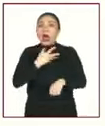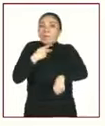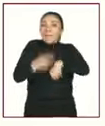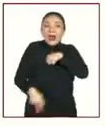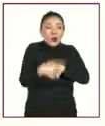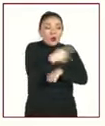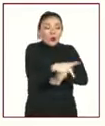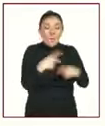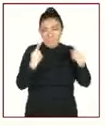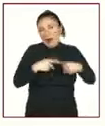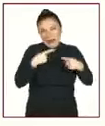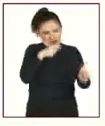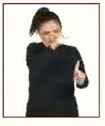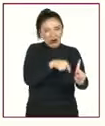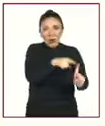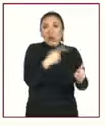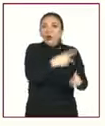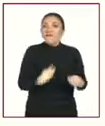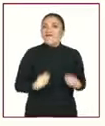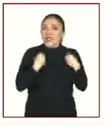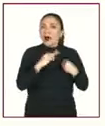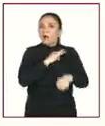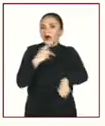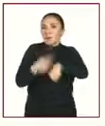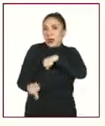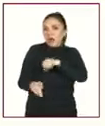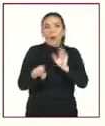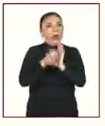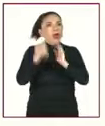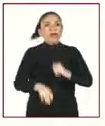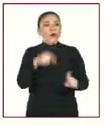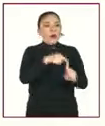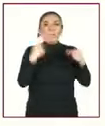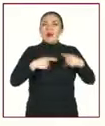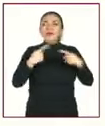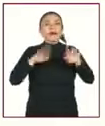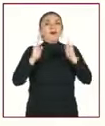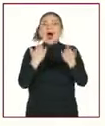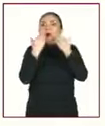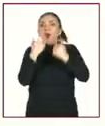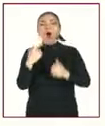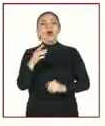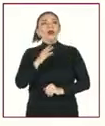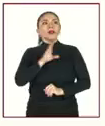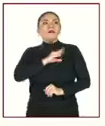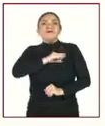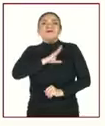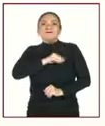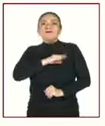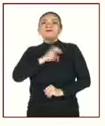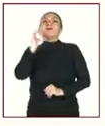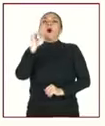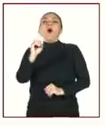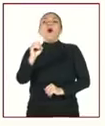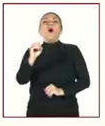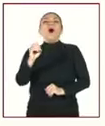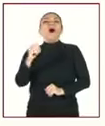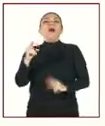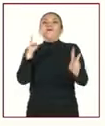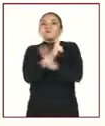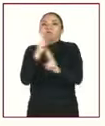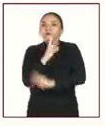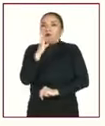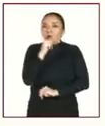una persona, en donde entra una persona que ya no tiene signos vitales o que está en